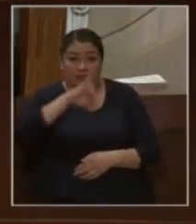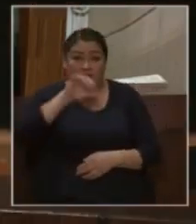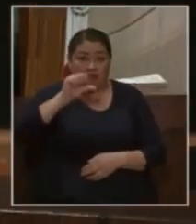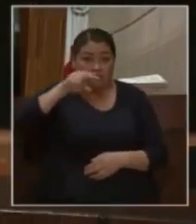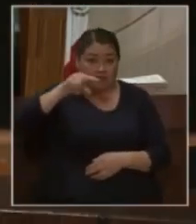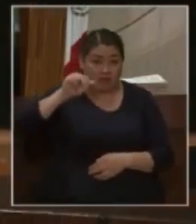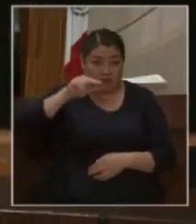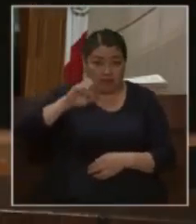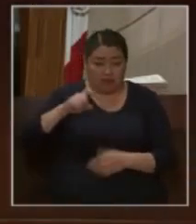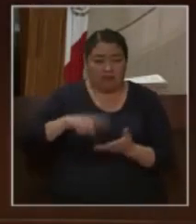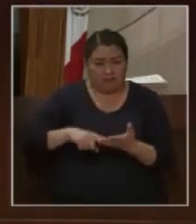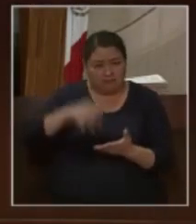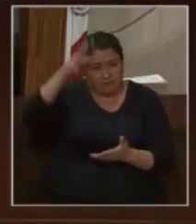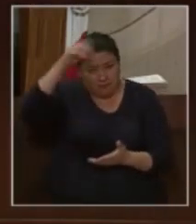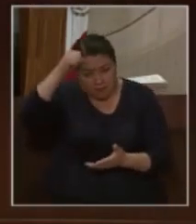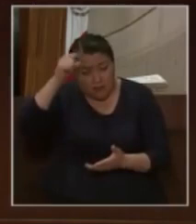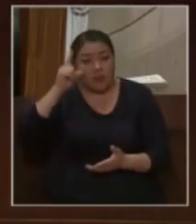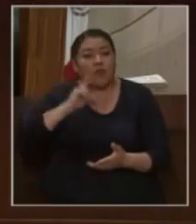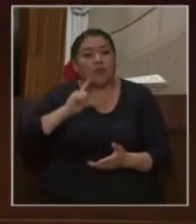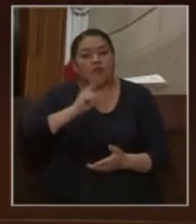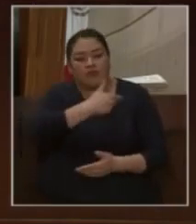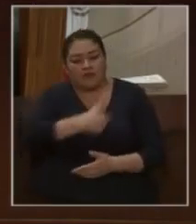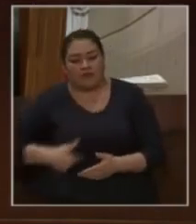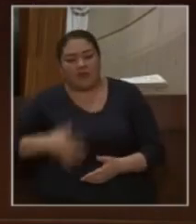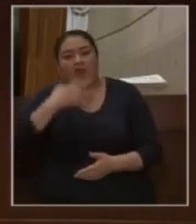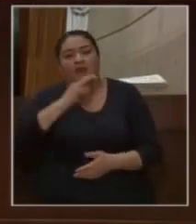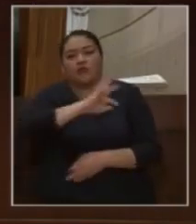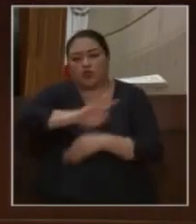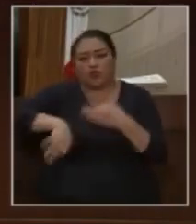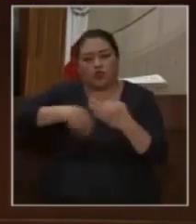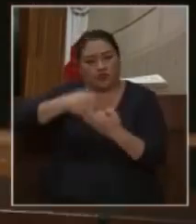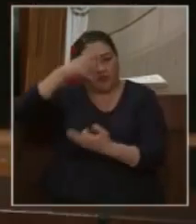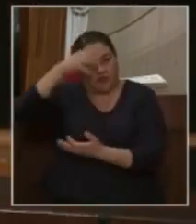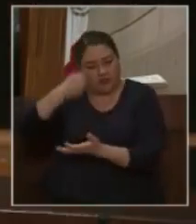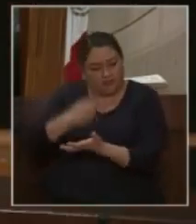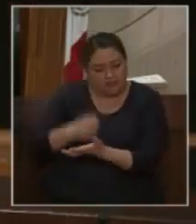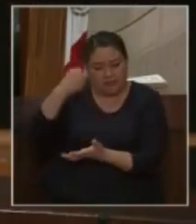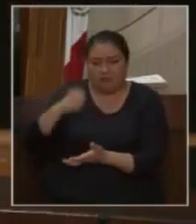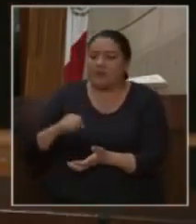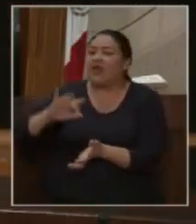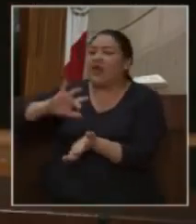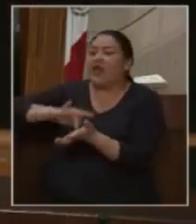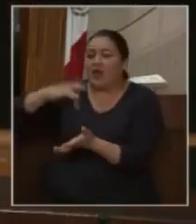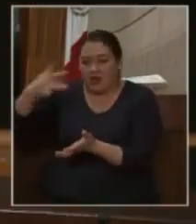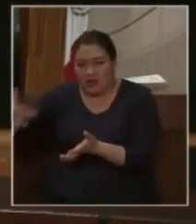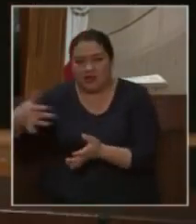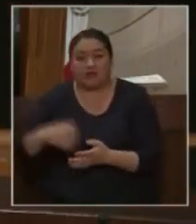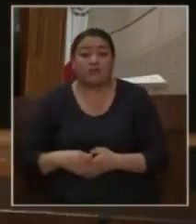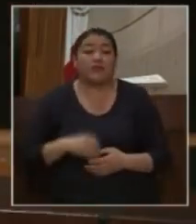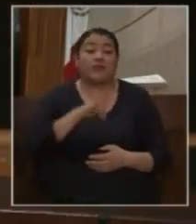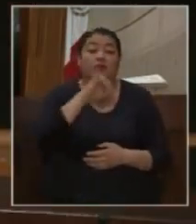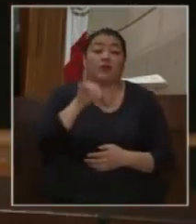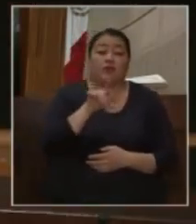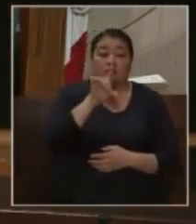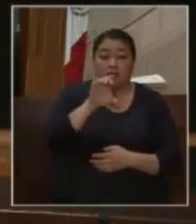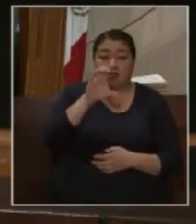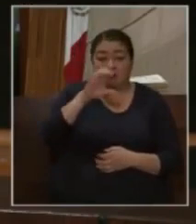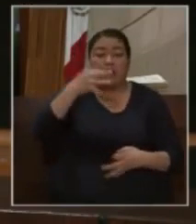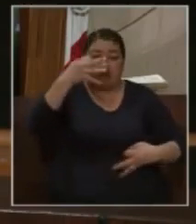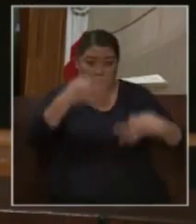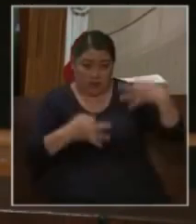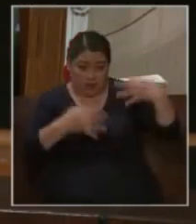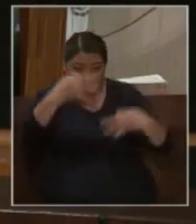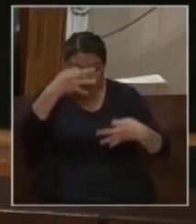Tolara Malasís. A favor. Magistrada Presidenta, el asunto de la cuenta fue aprobado por unanimidad de votos. Gracias. En consecuencia, en el juicio para la protección de